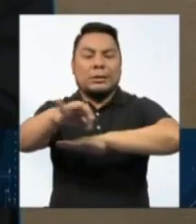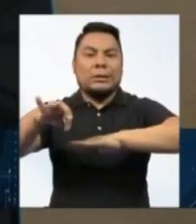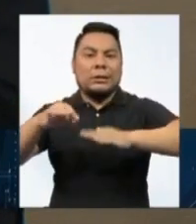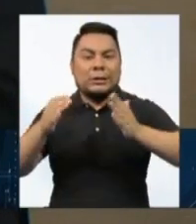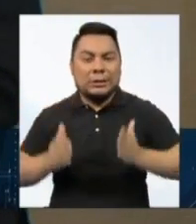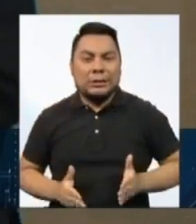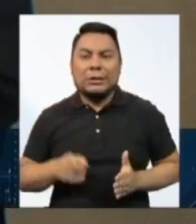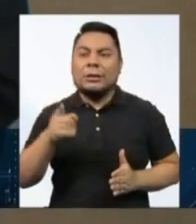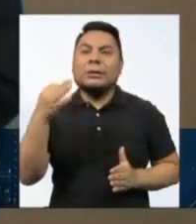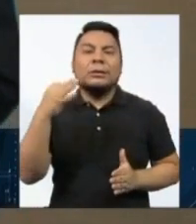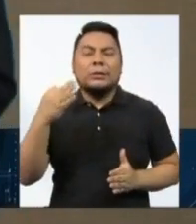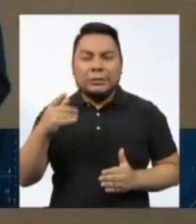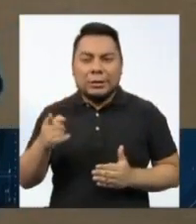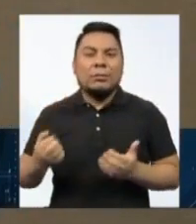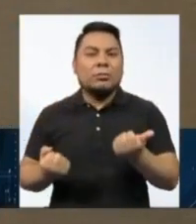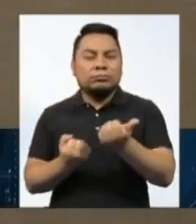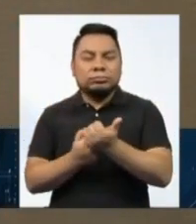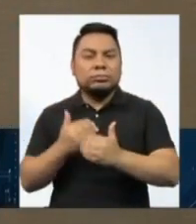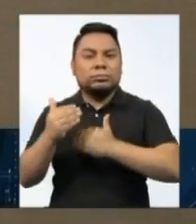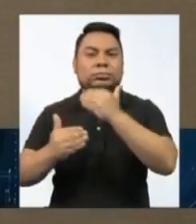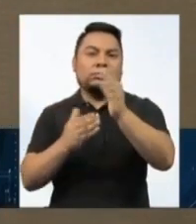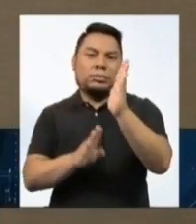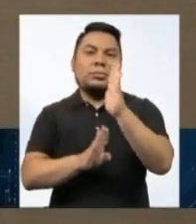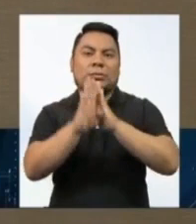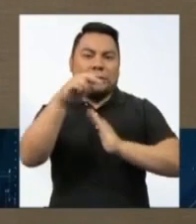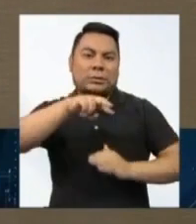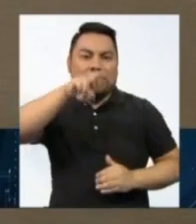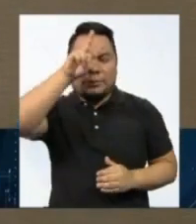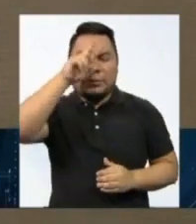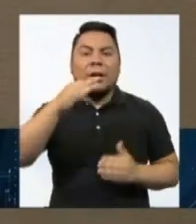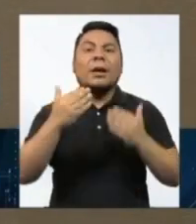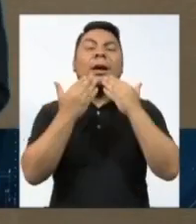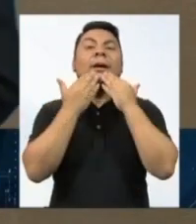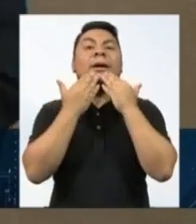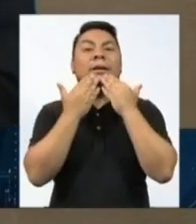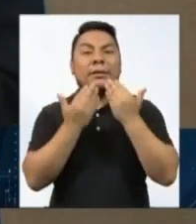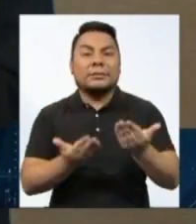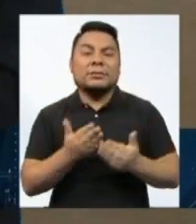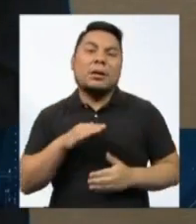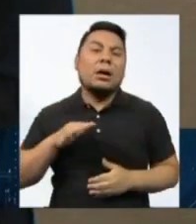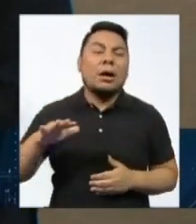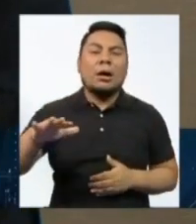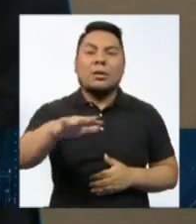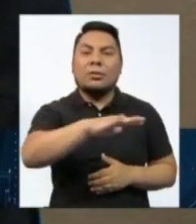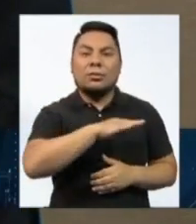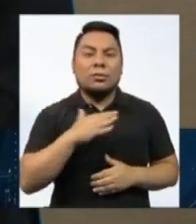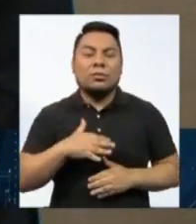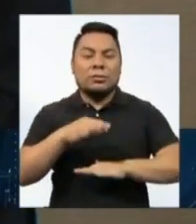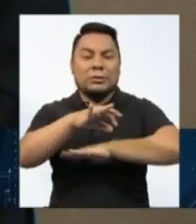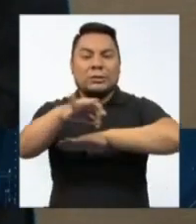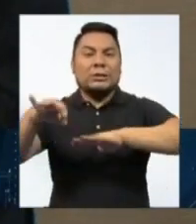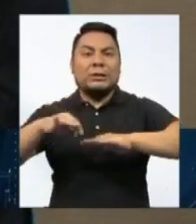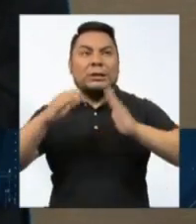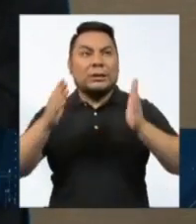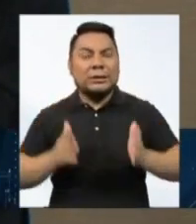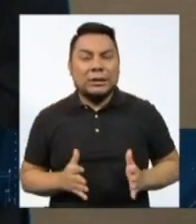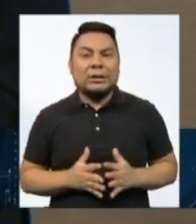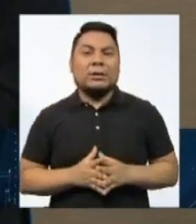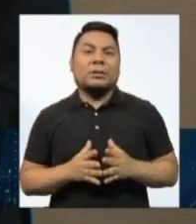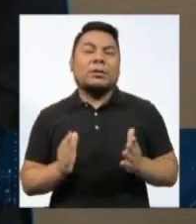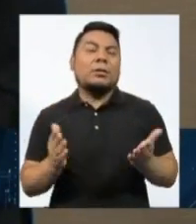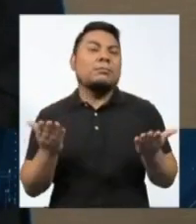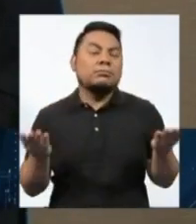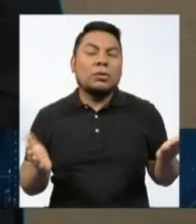tenido con el desarrollo del país. Agradecer a todos los ingenieros